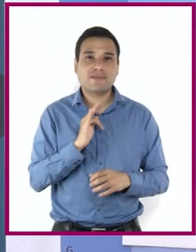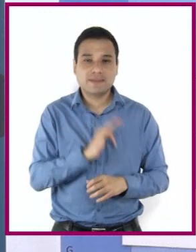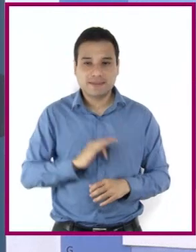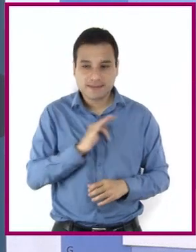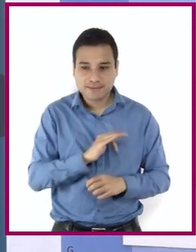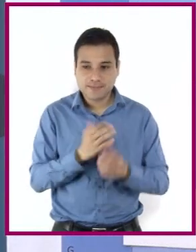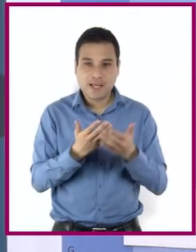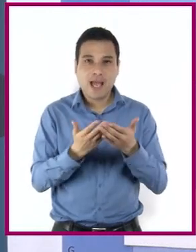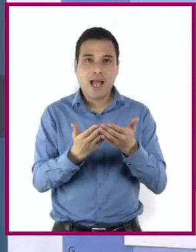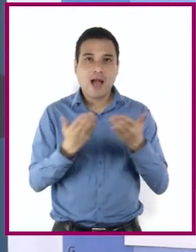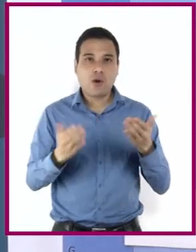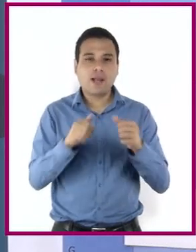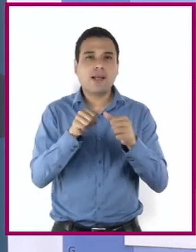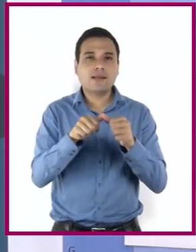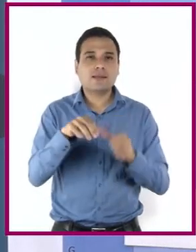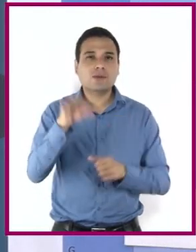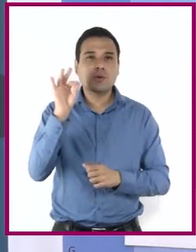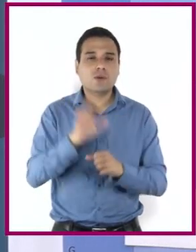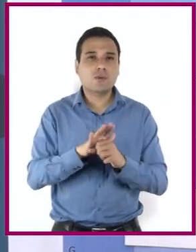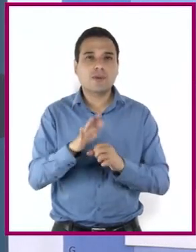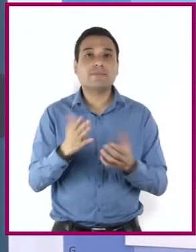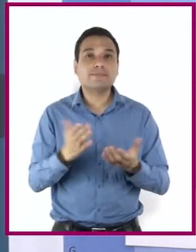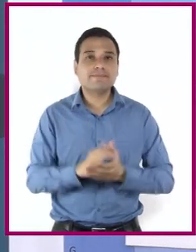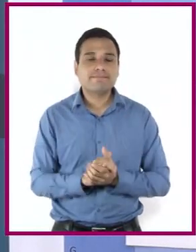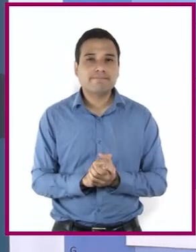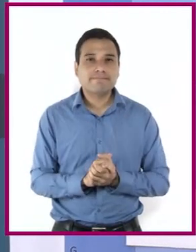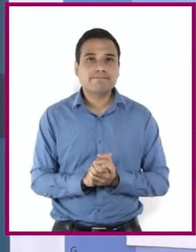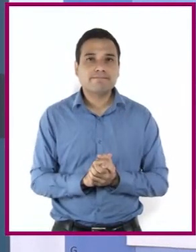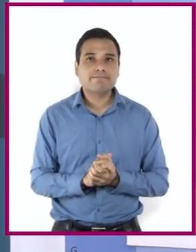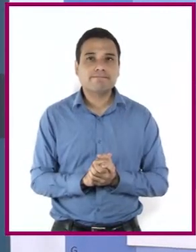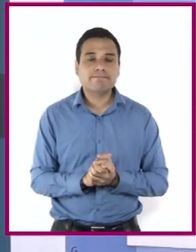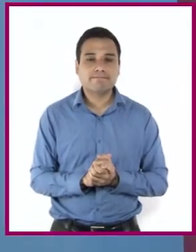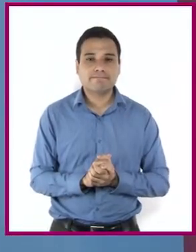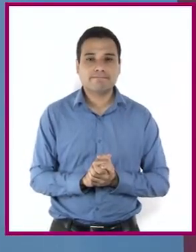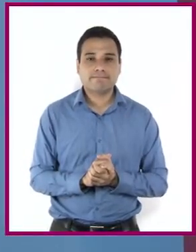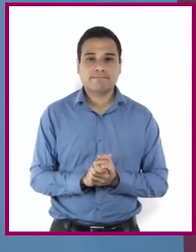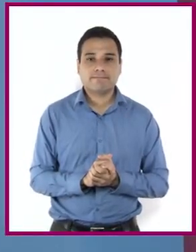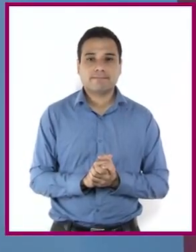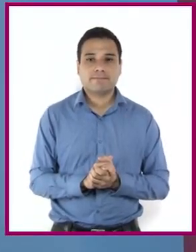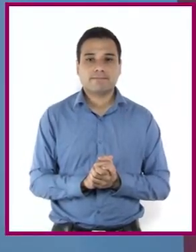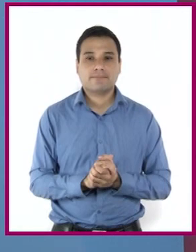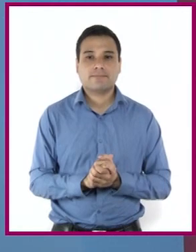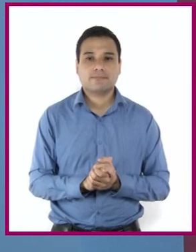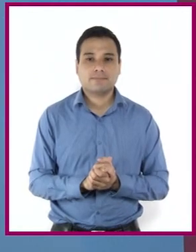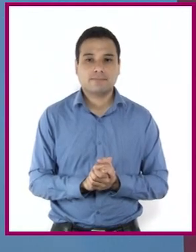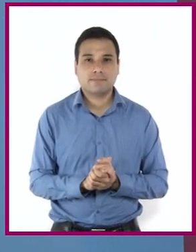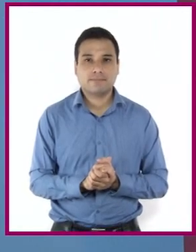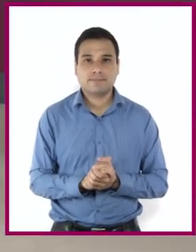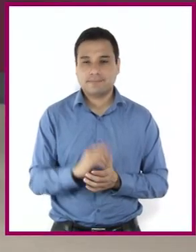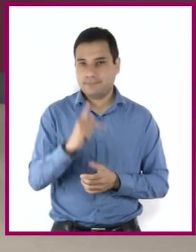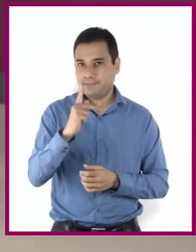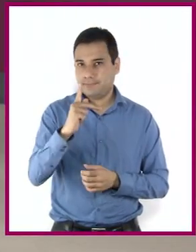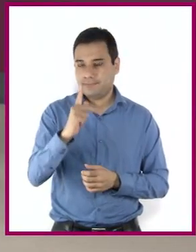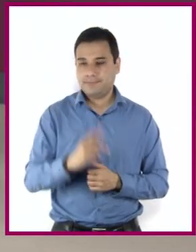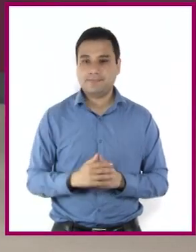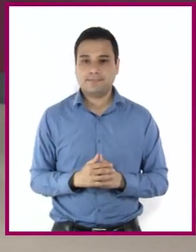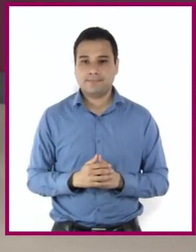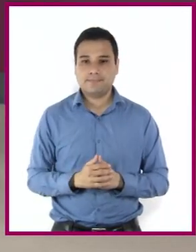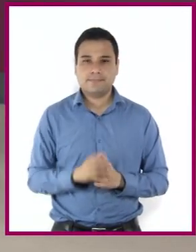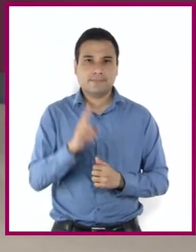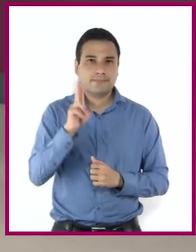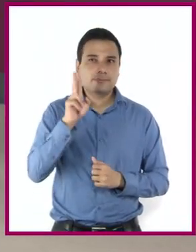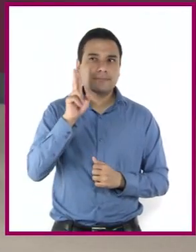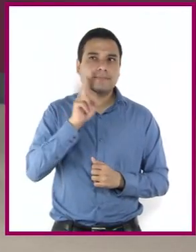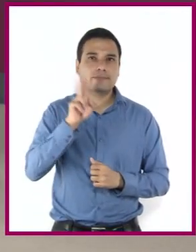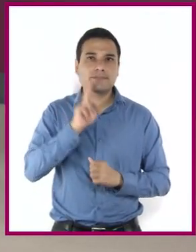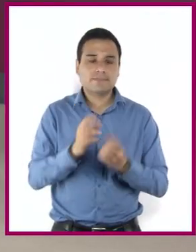Ahora escoge una letra, la que quieras, consonante o vocal. La P. Veamos cuántas